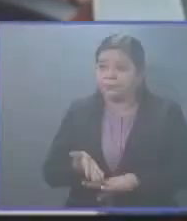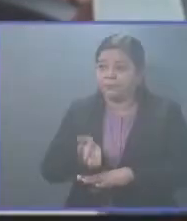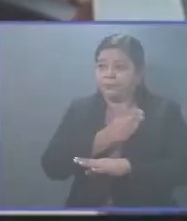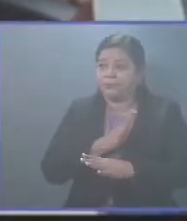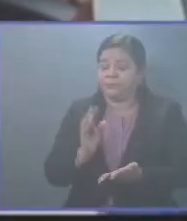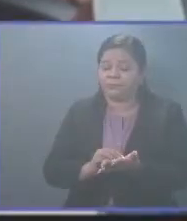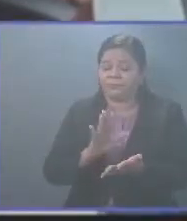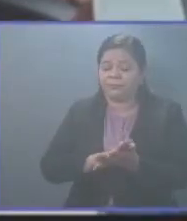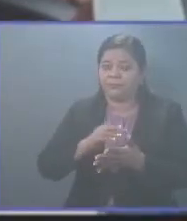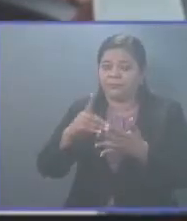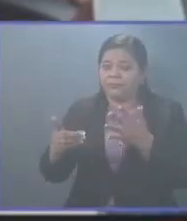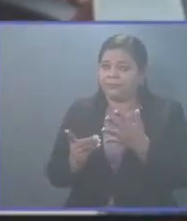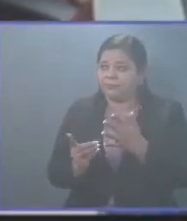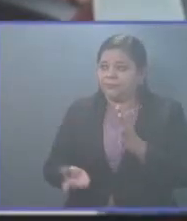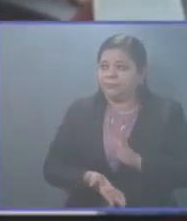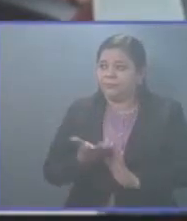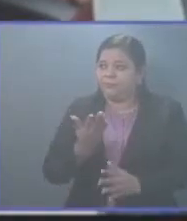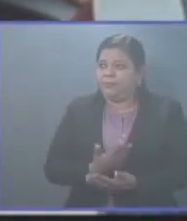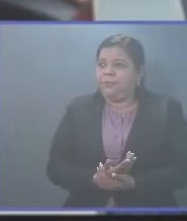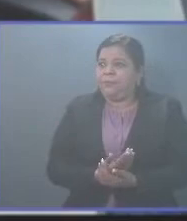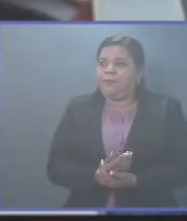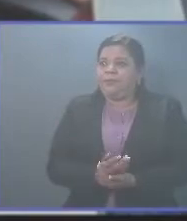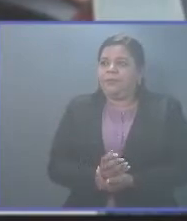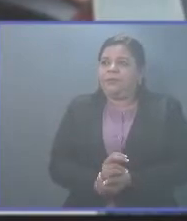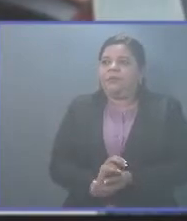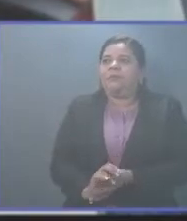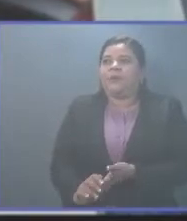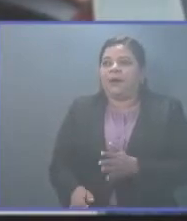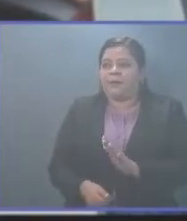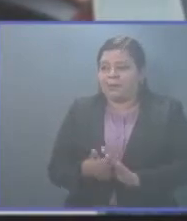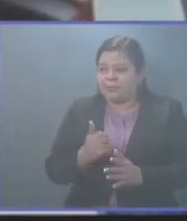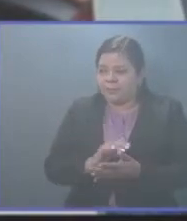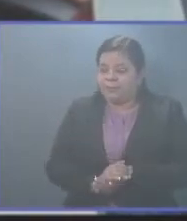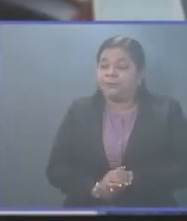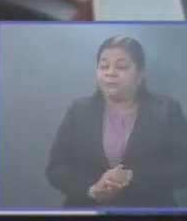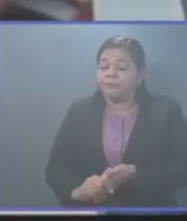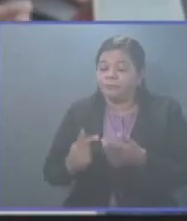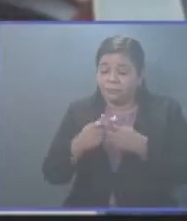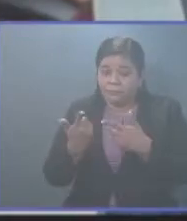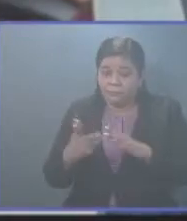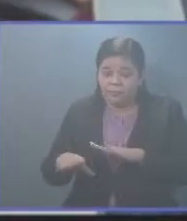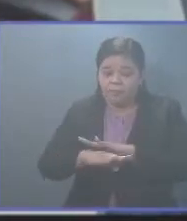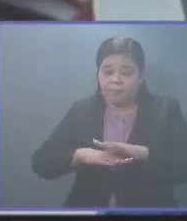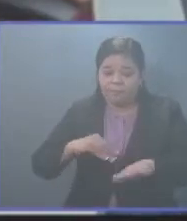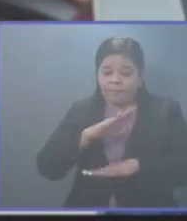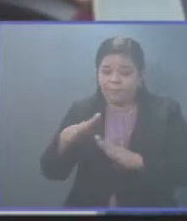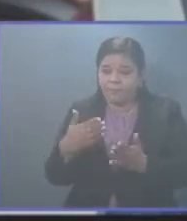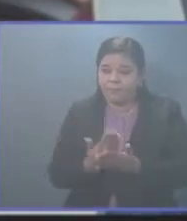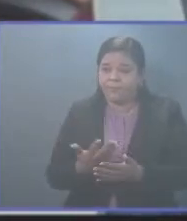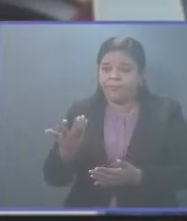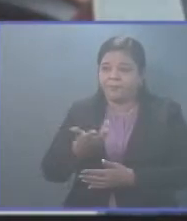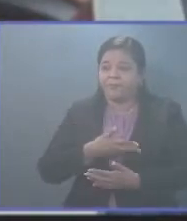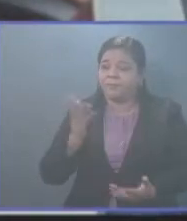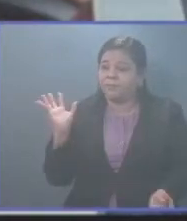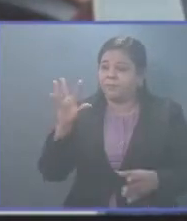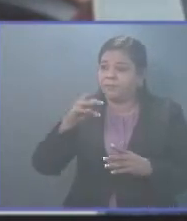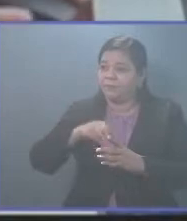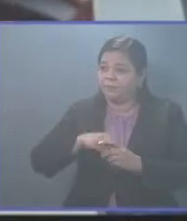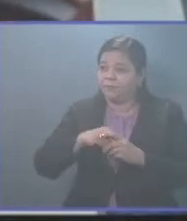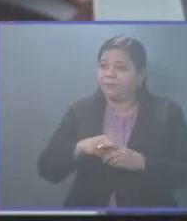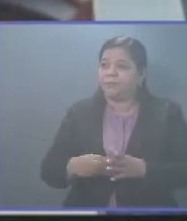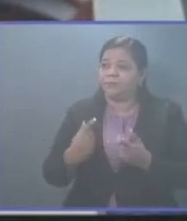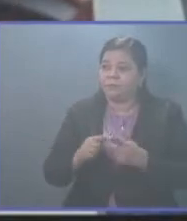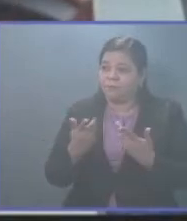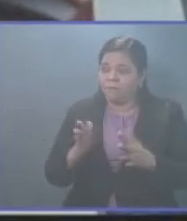en el decreto 608, sino FOPROMID. Entonces, a partir de este análisis es que nosotros vamos